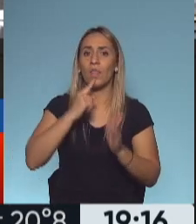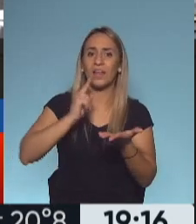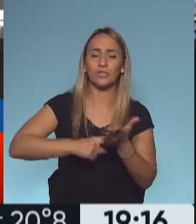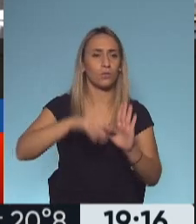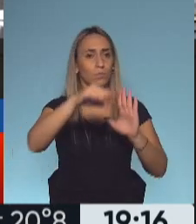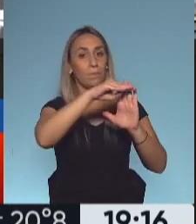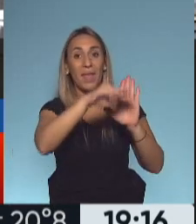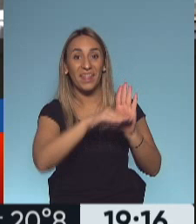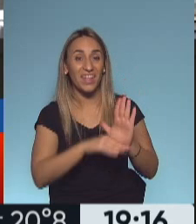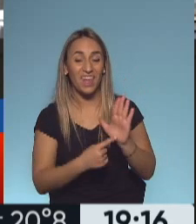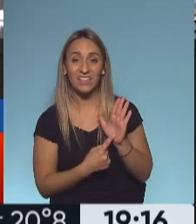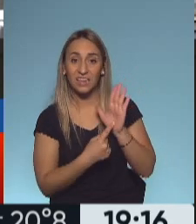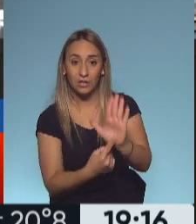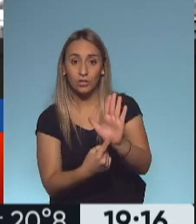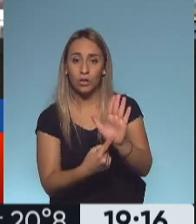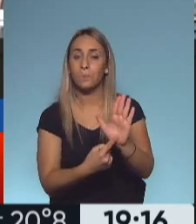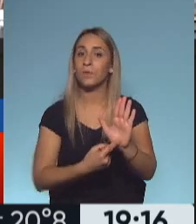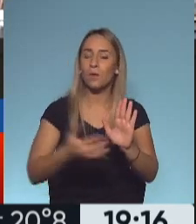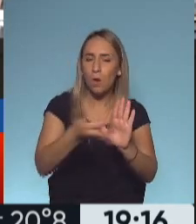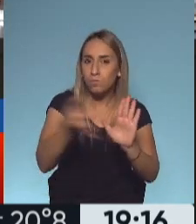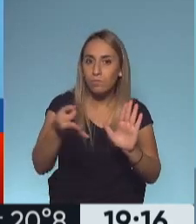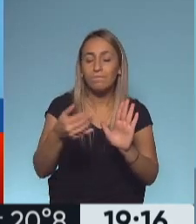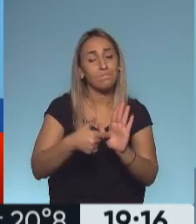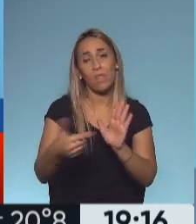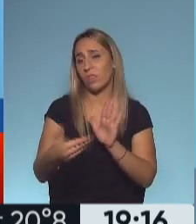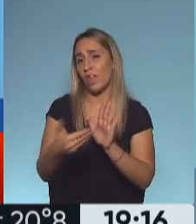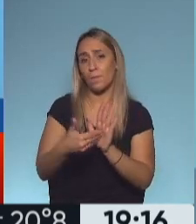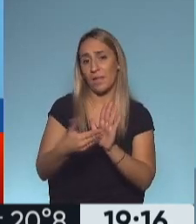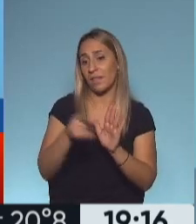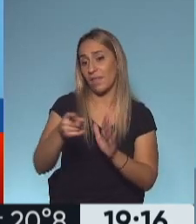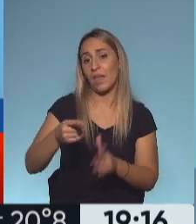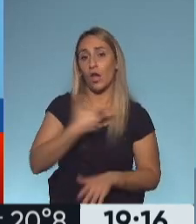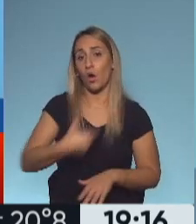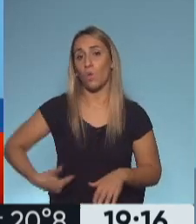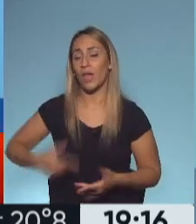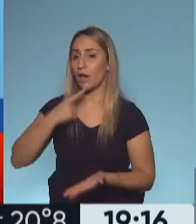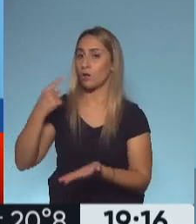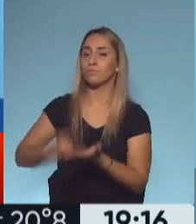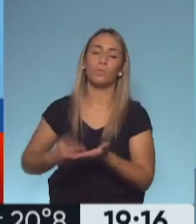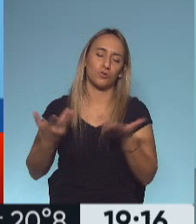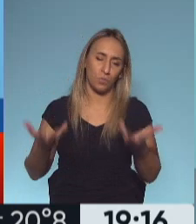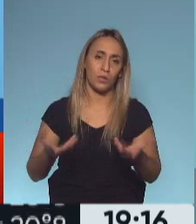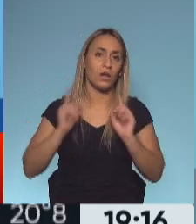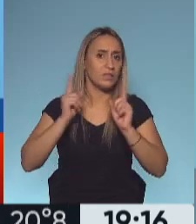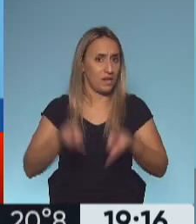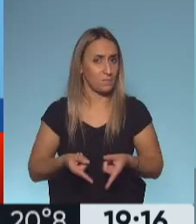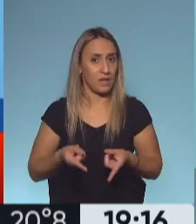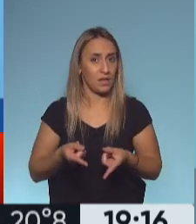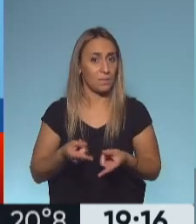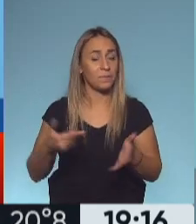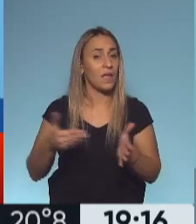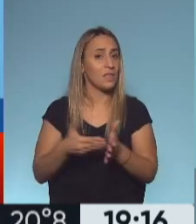medidas dependen de diferentes ejes. Por supuesto, que dependen de las medidas del gobierno, pero dependen también de